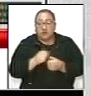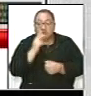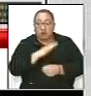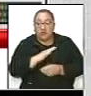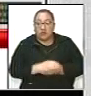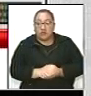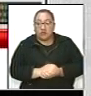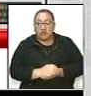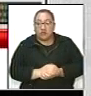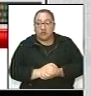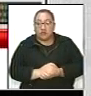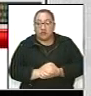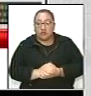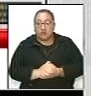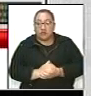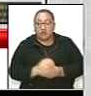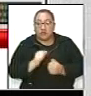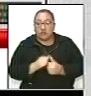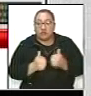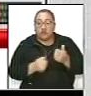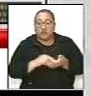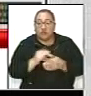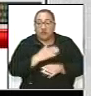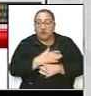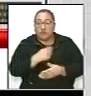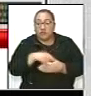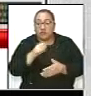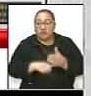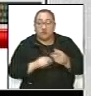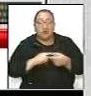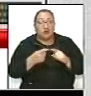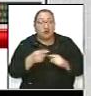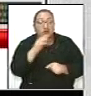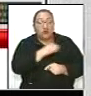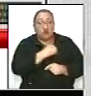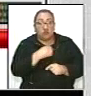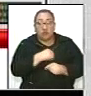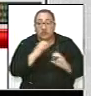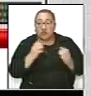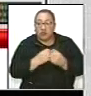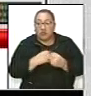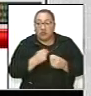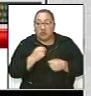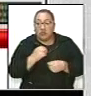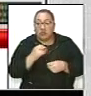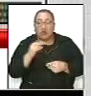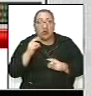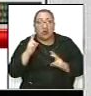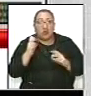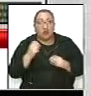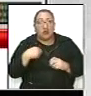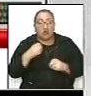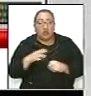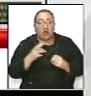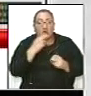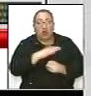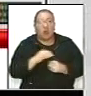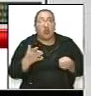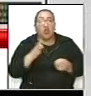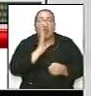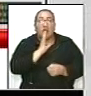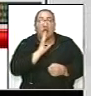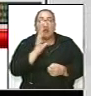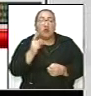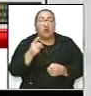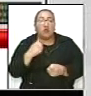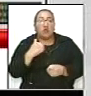Infancia, con los cuales firmamos desde el Congreso y desde el Ejecutivo un pacto social por la infancia, donde hablamos de